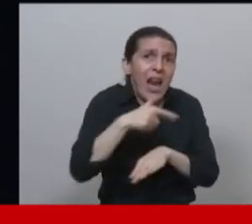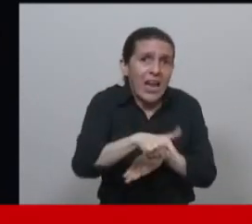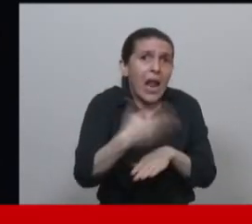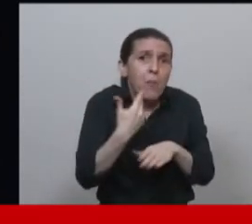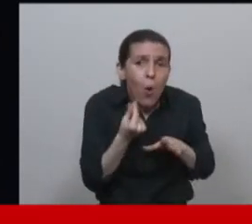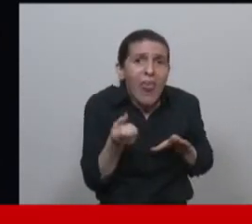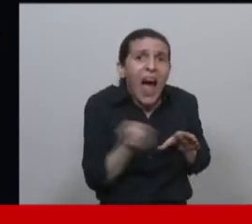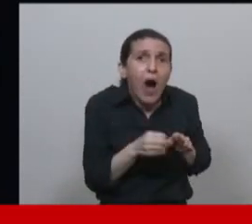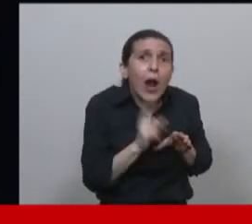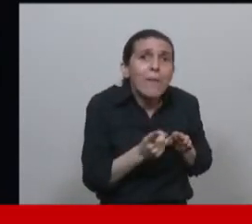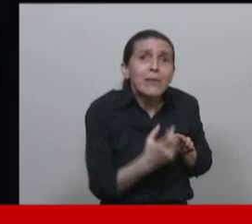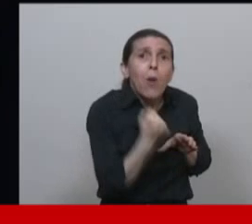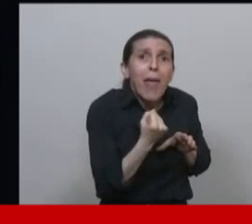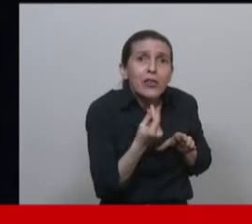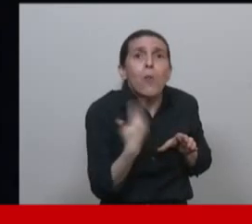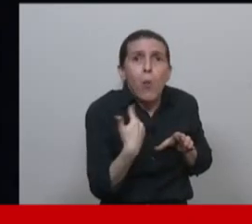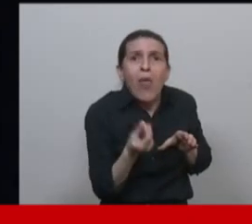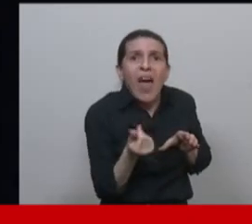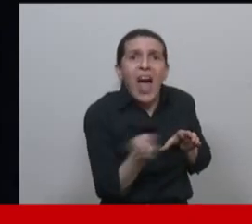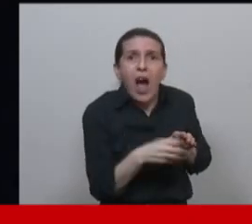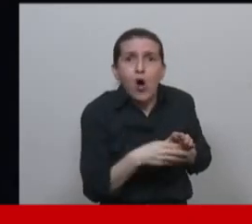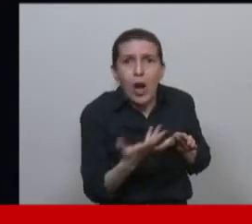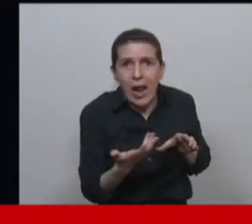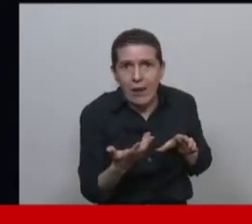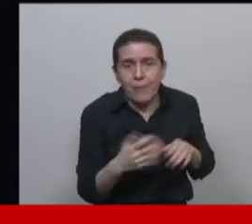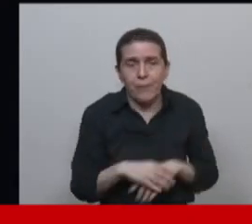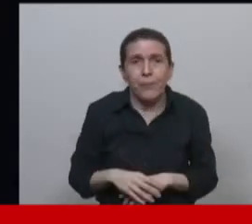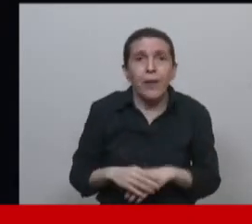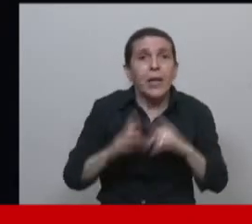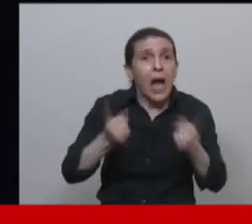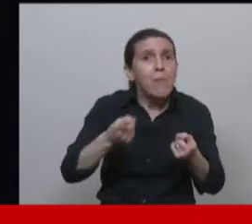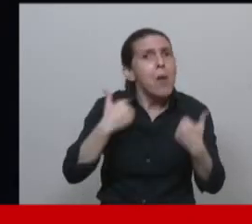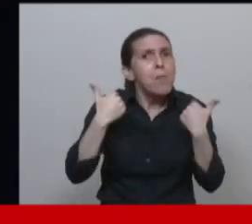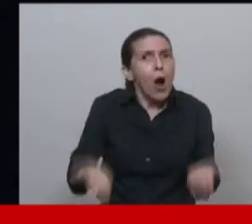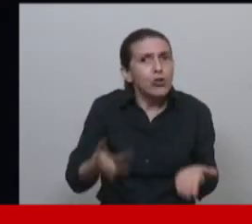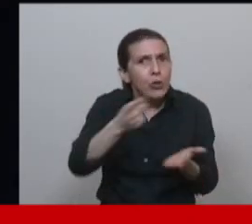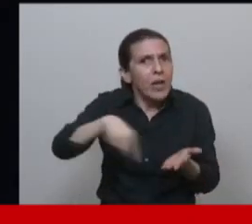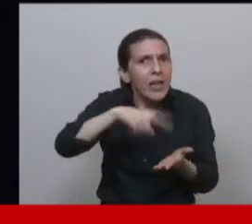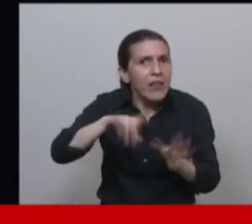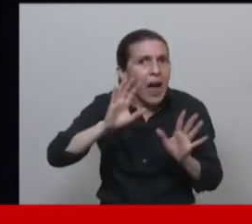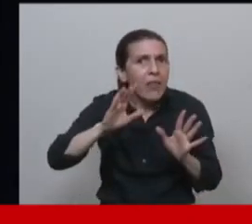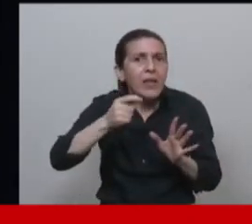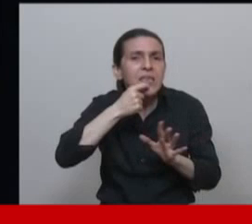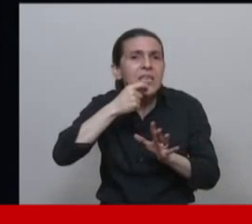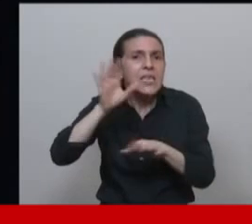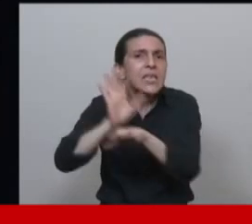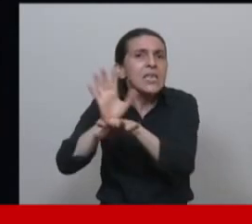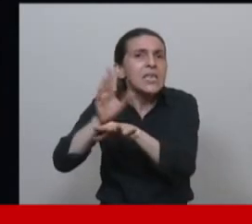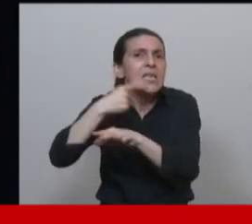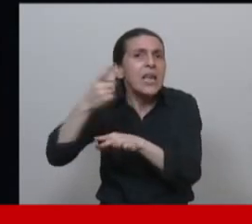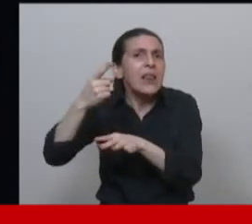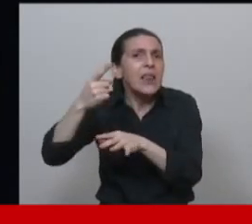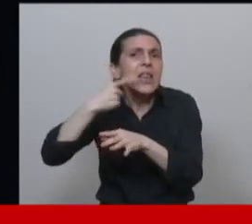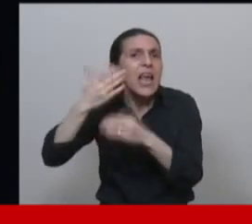propia moneda en activos que den retornos que valgan. No hay posibilidad de hacer eso sin un mercado de deuda pública en la propia moneda que